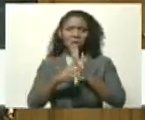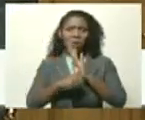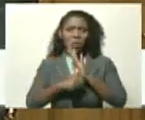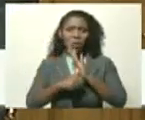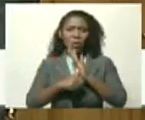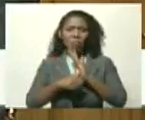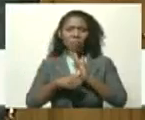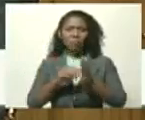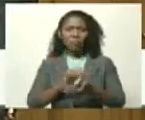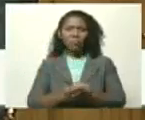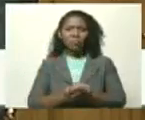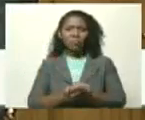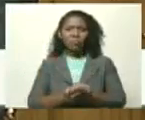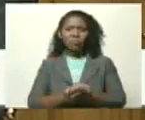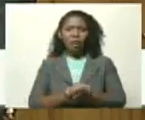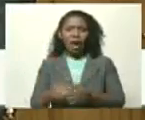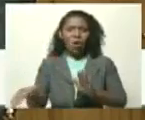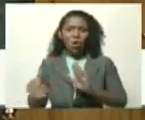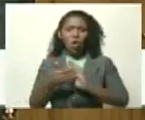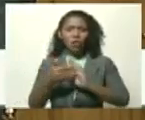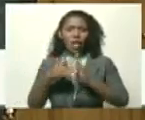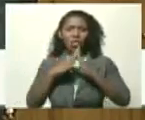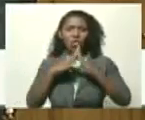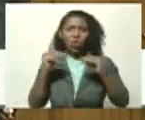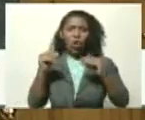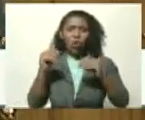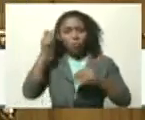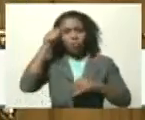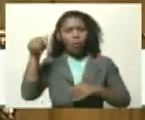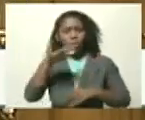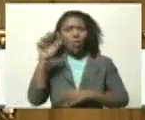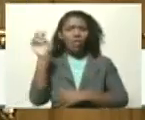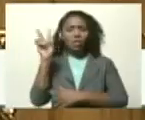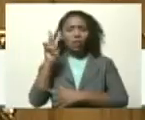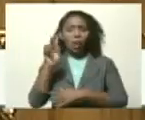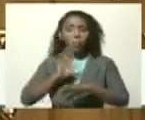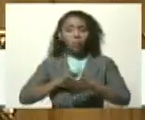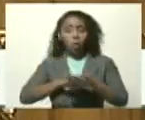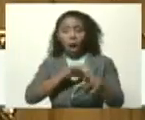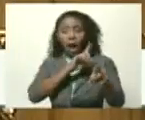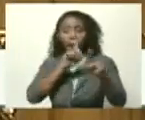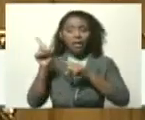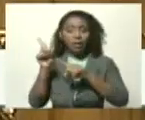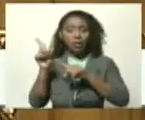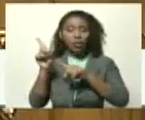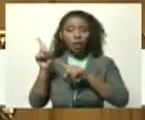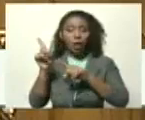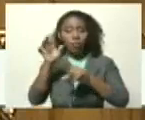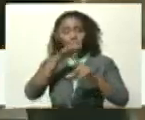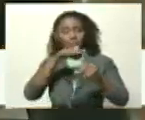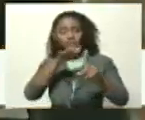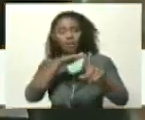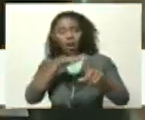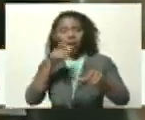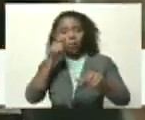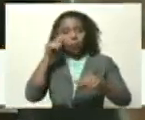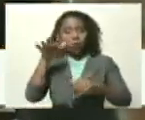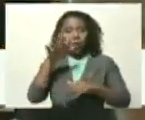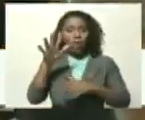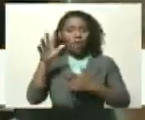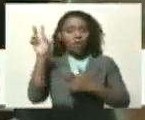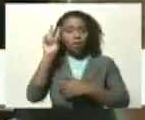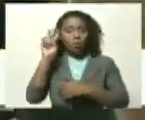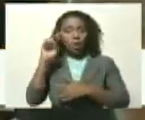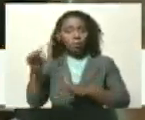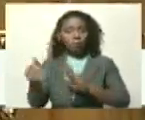desfalco en contra de todo el pueblo de Venezuela, porque es a expensas del pueblo de Venezuela.